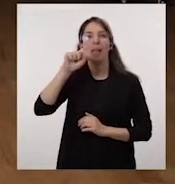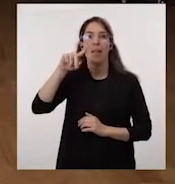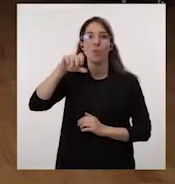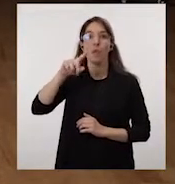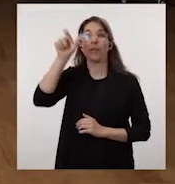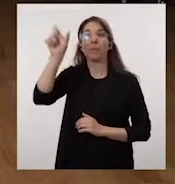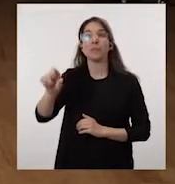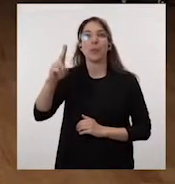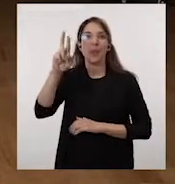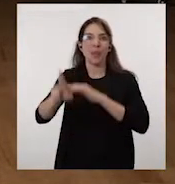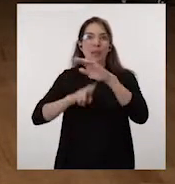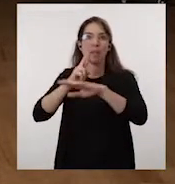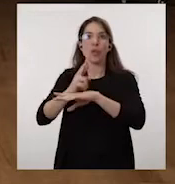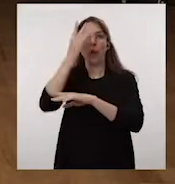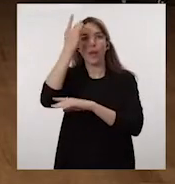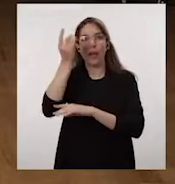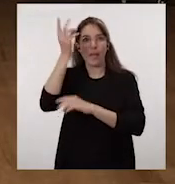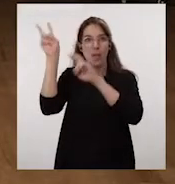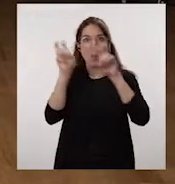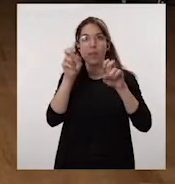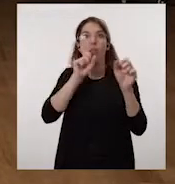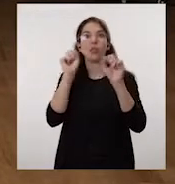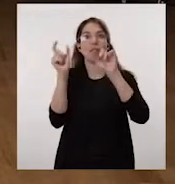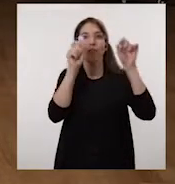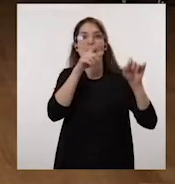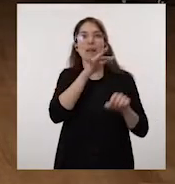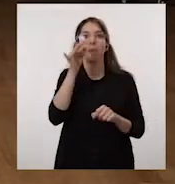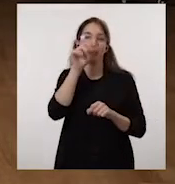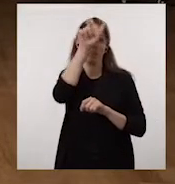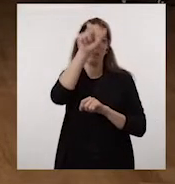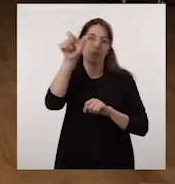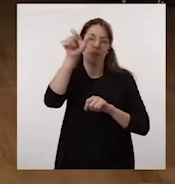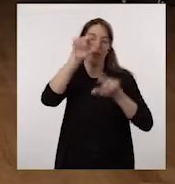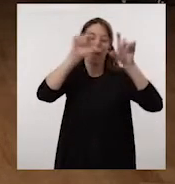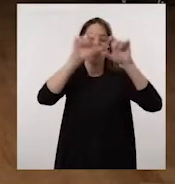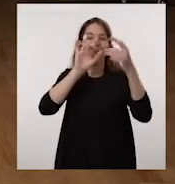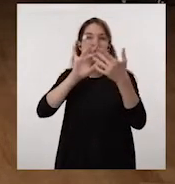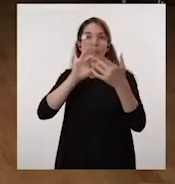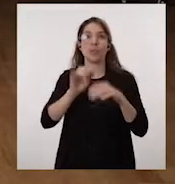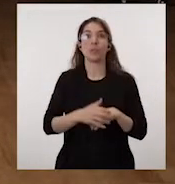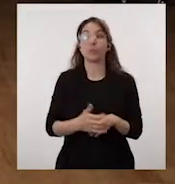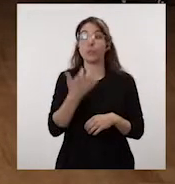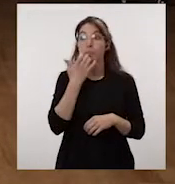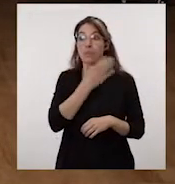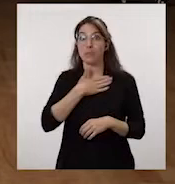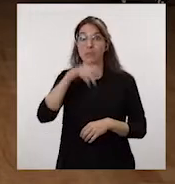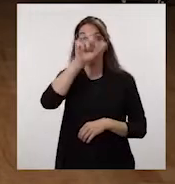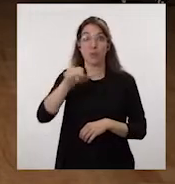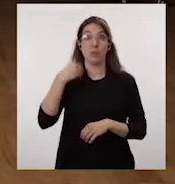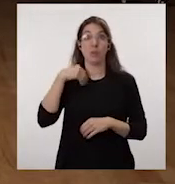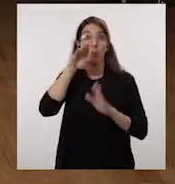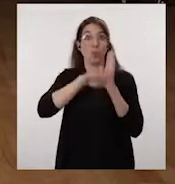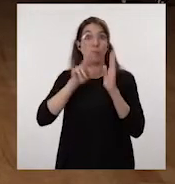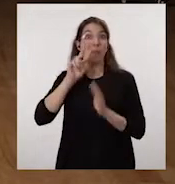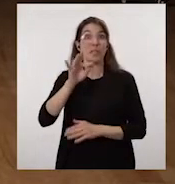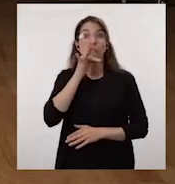innovación transferencia y relaciones con empresas que tal fernando hola sonsoles pues si te parece para aquellos que no vieron ese programa del acto de